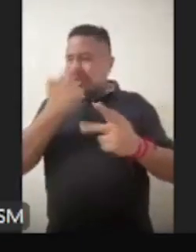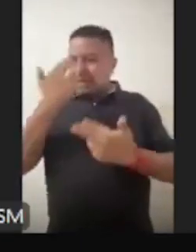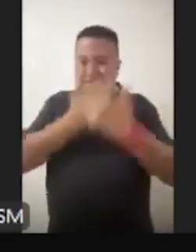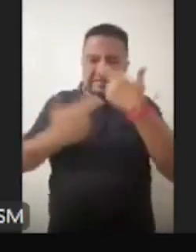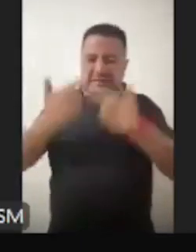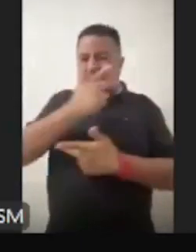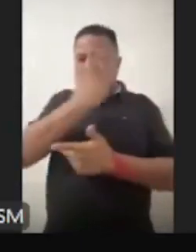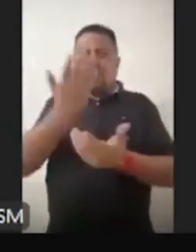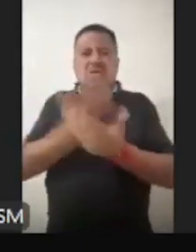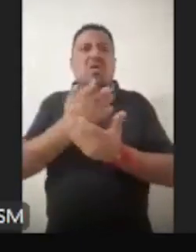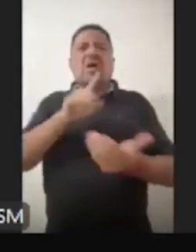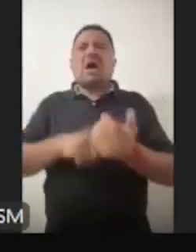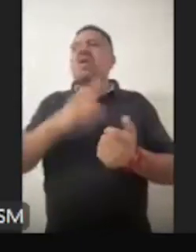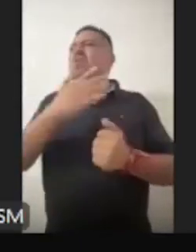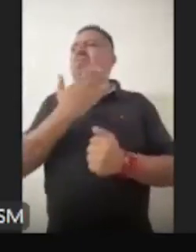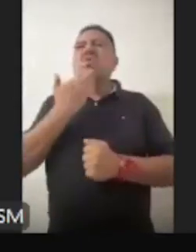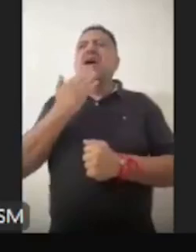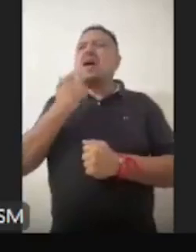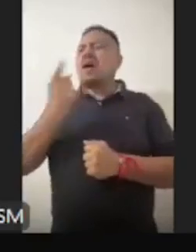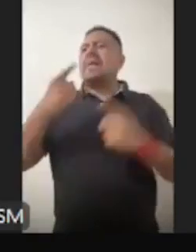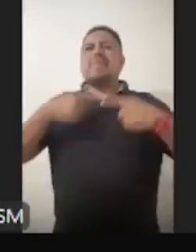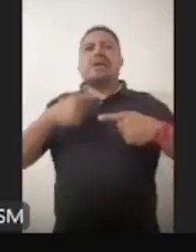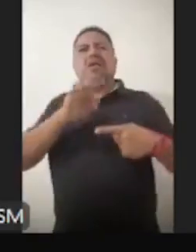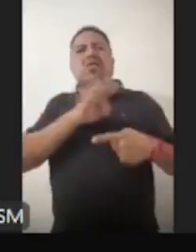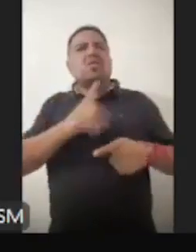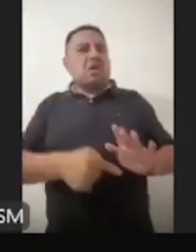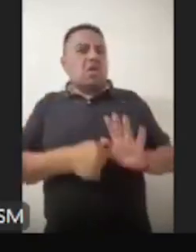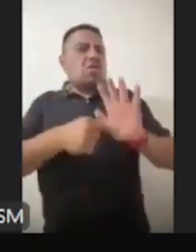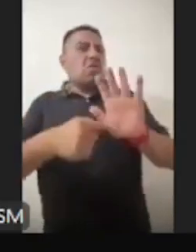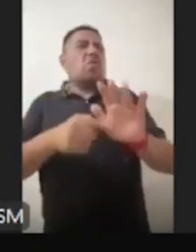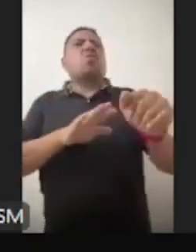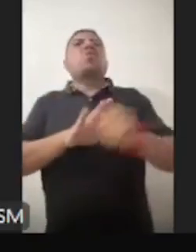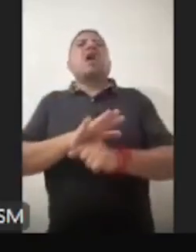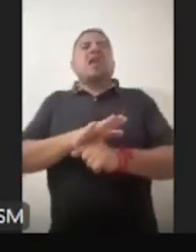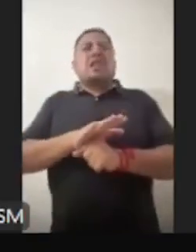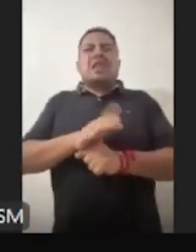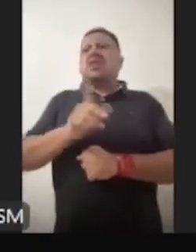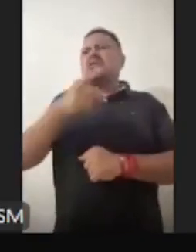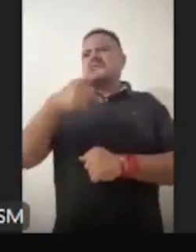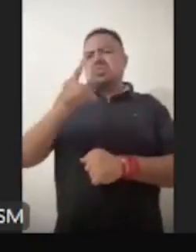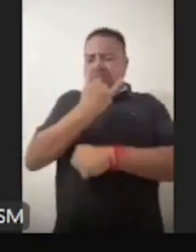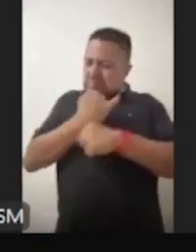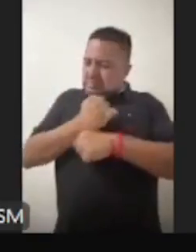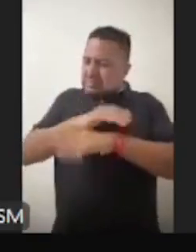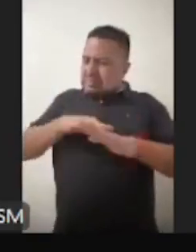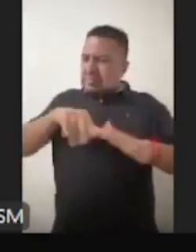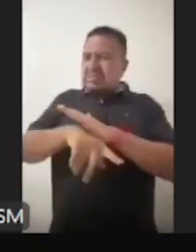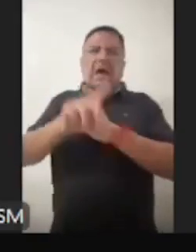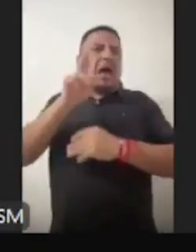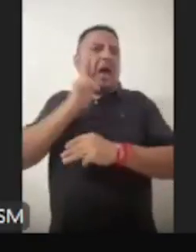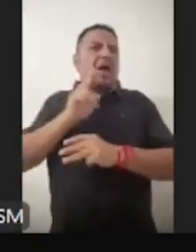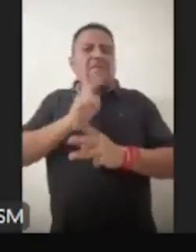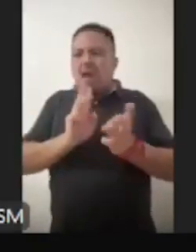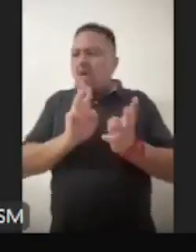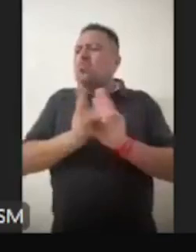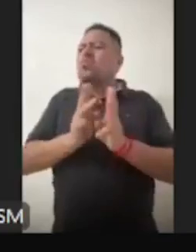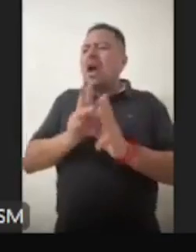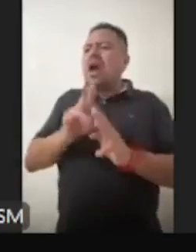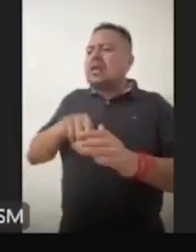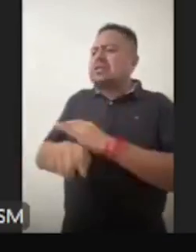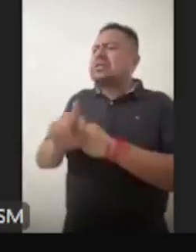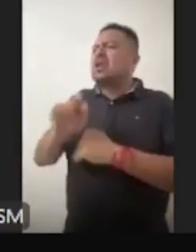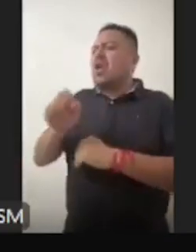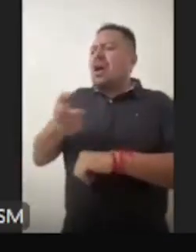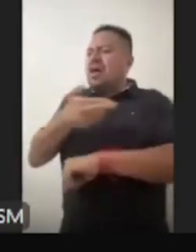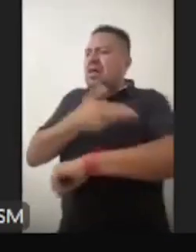nos advierte que la denunciante haya ofrecido en algún momento la inspección de dichas conversaciones o que se haya realizado alguna diligencia